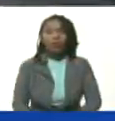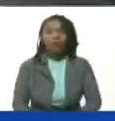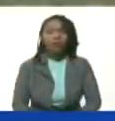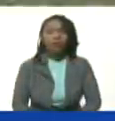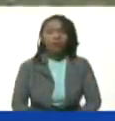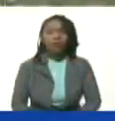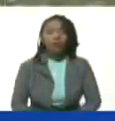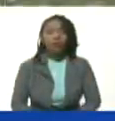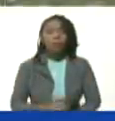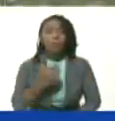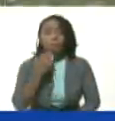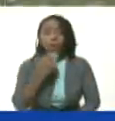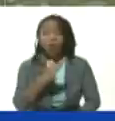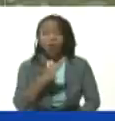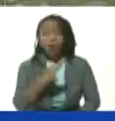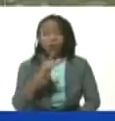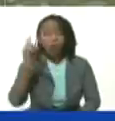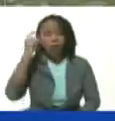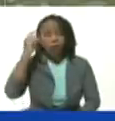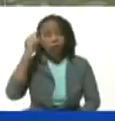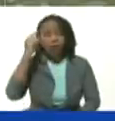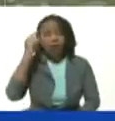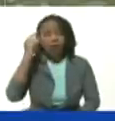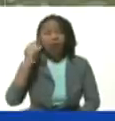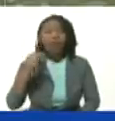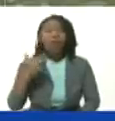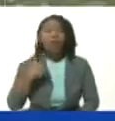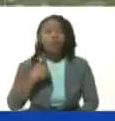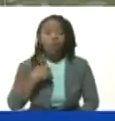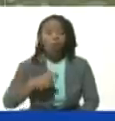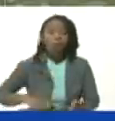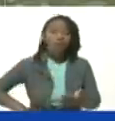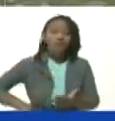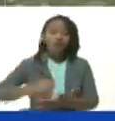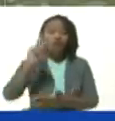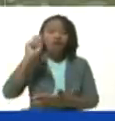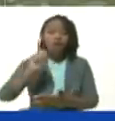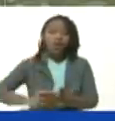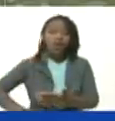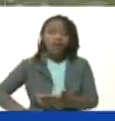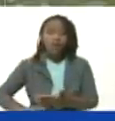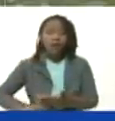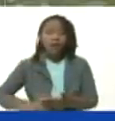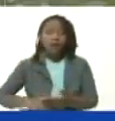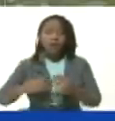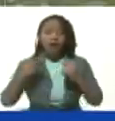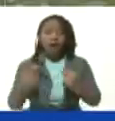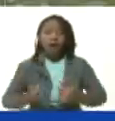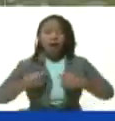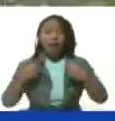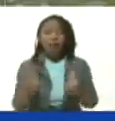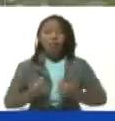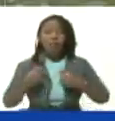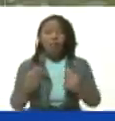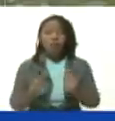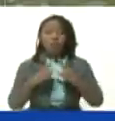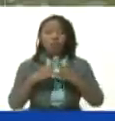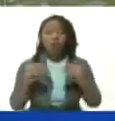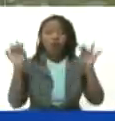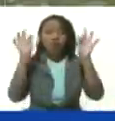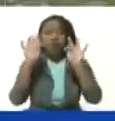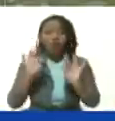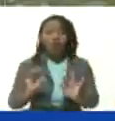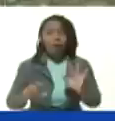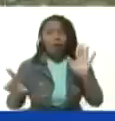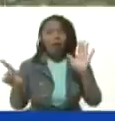Muy pronto, en los próximos días, estaré firmando y activando todos los mecanismos